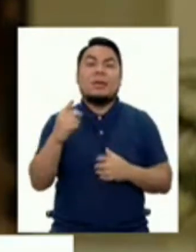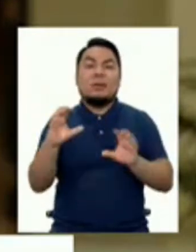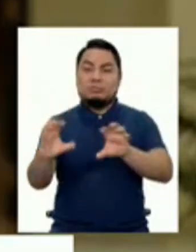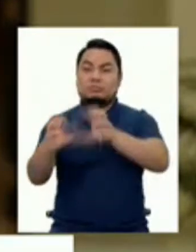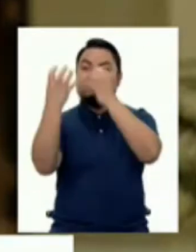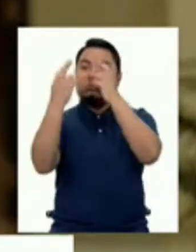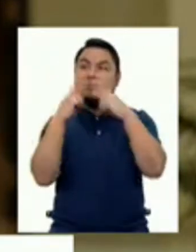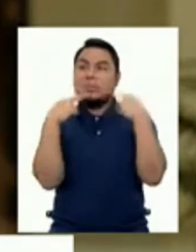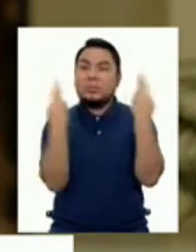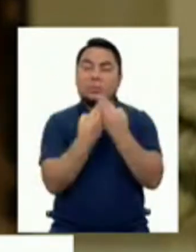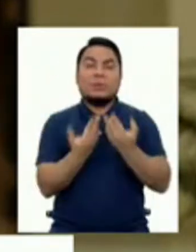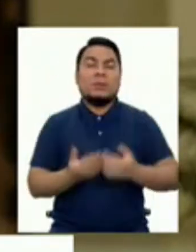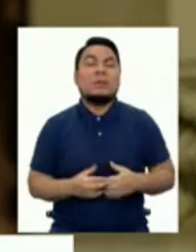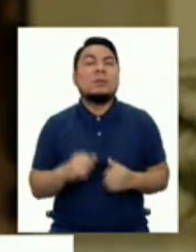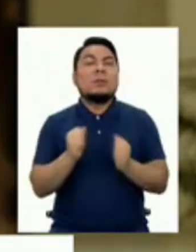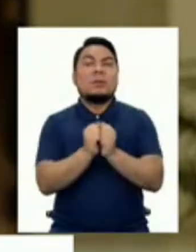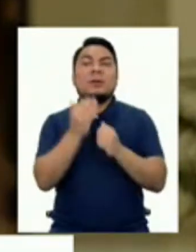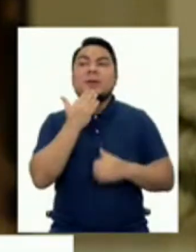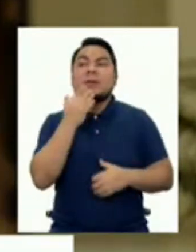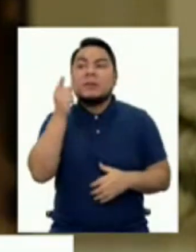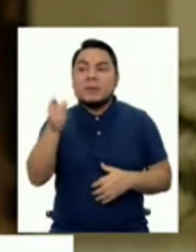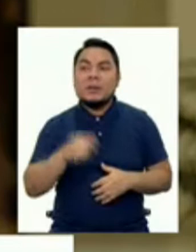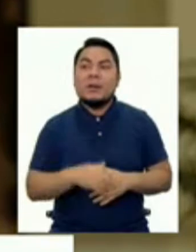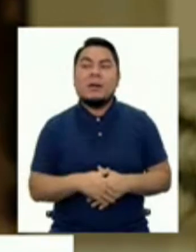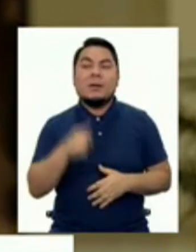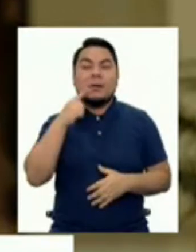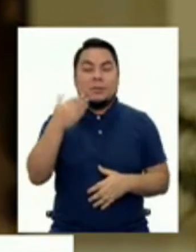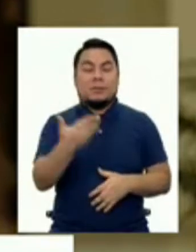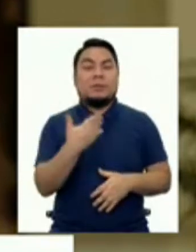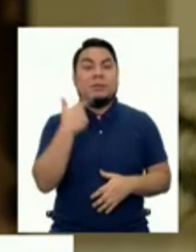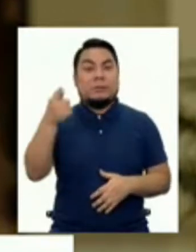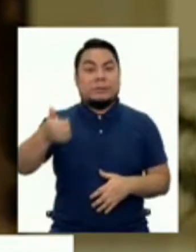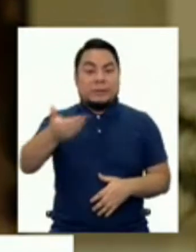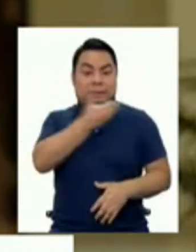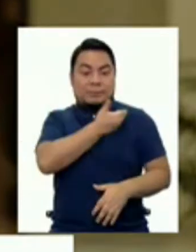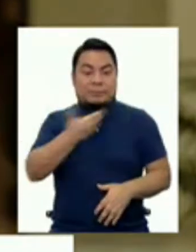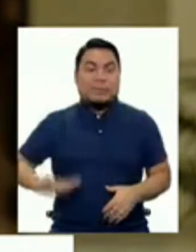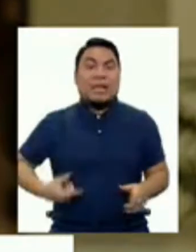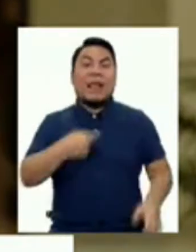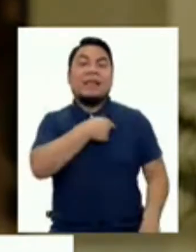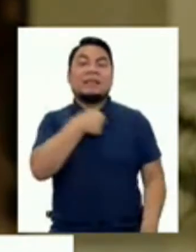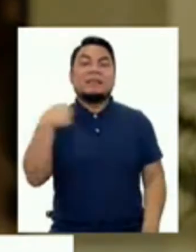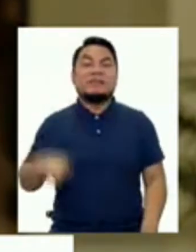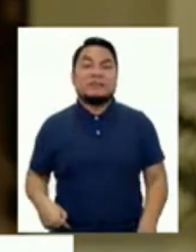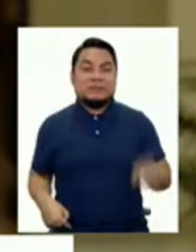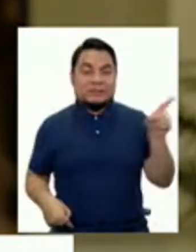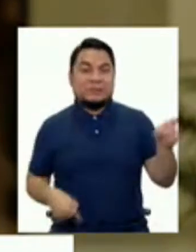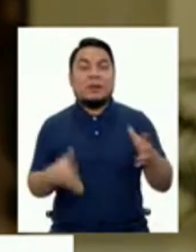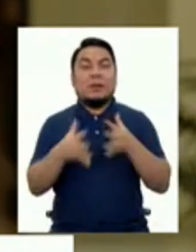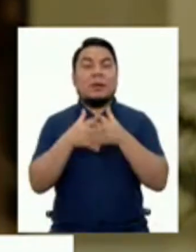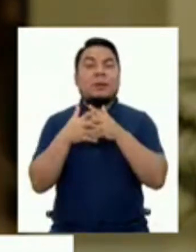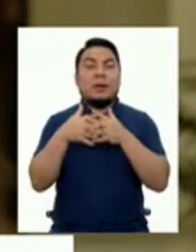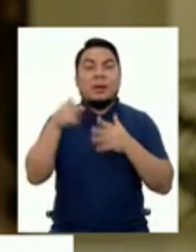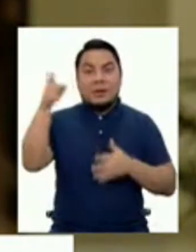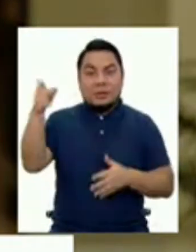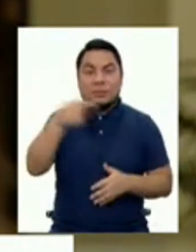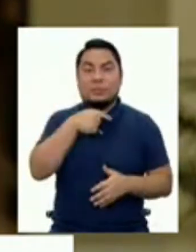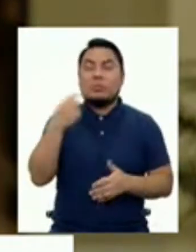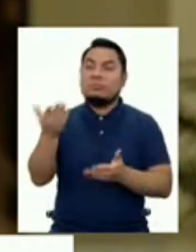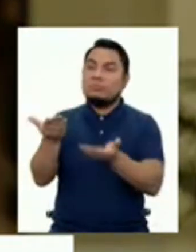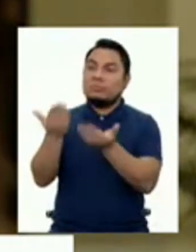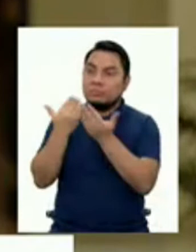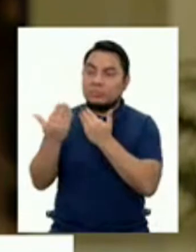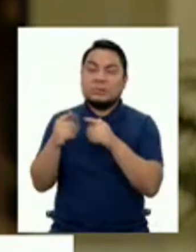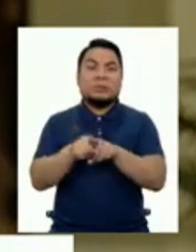virtuales con el presidente de China, el presidente de Estados Unidos, de Corea